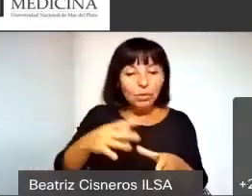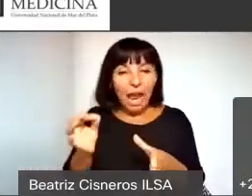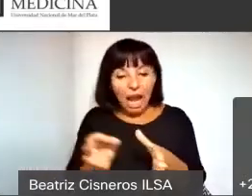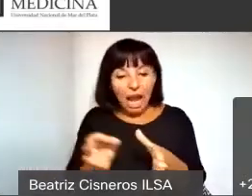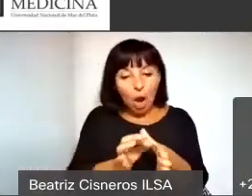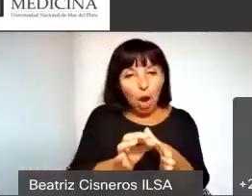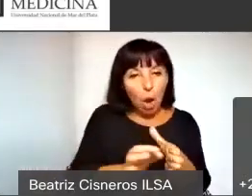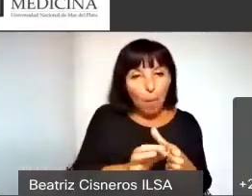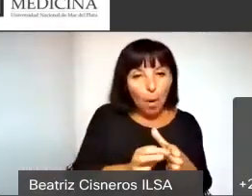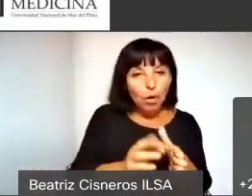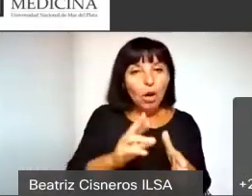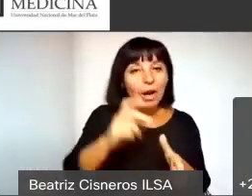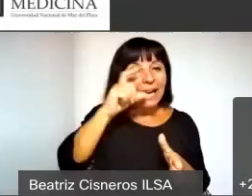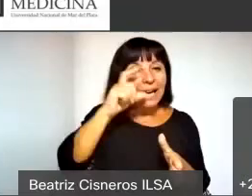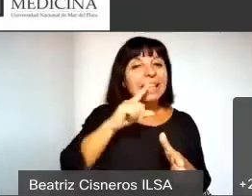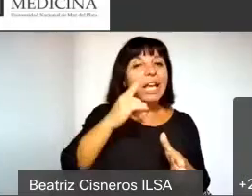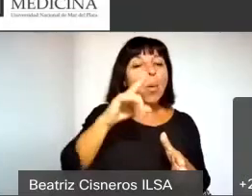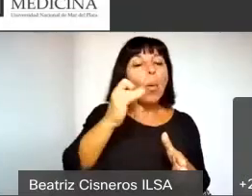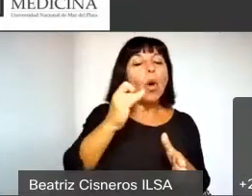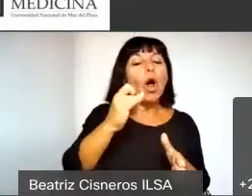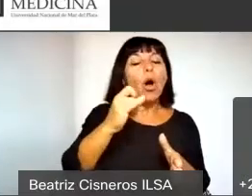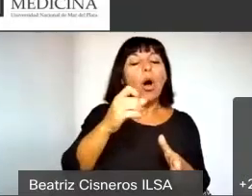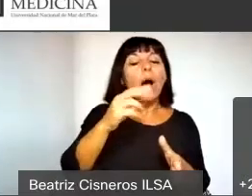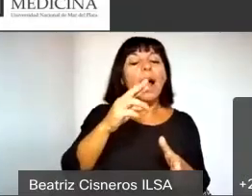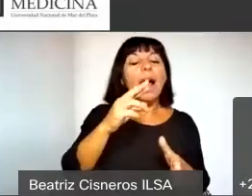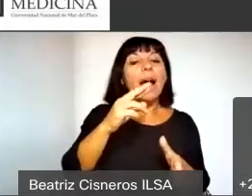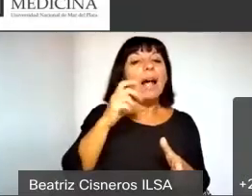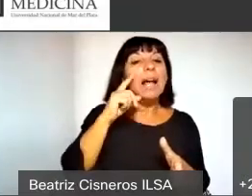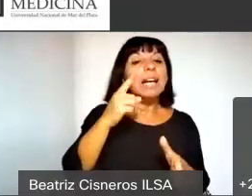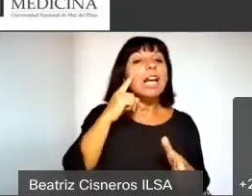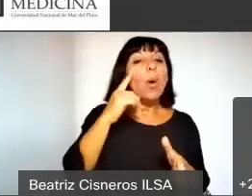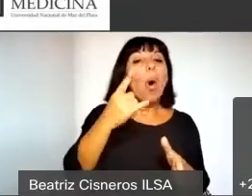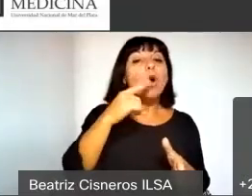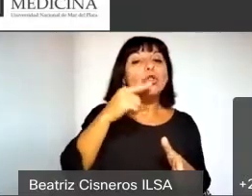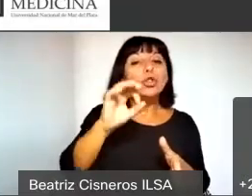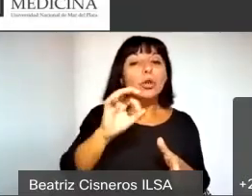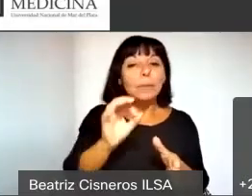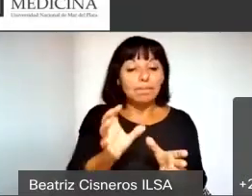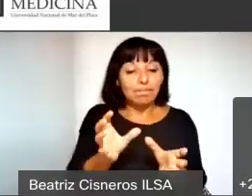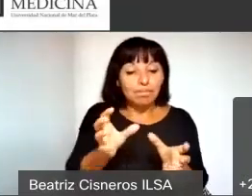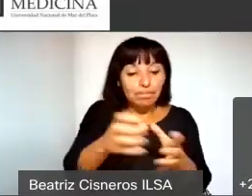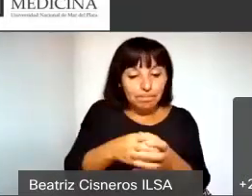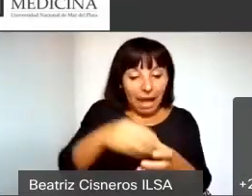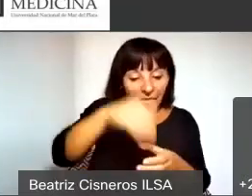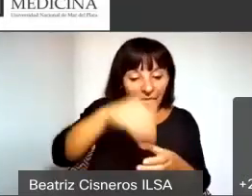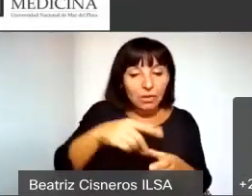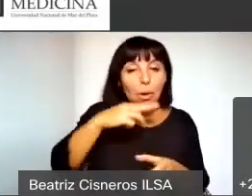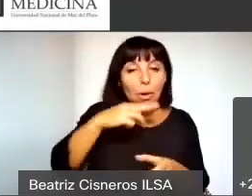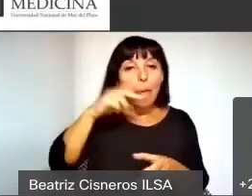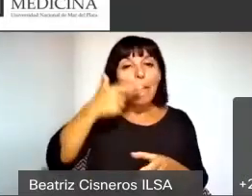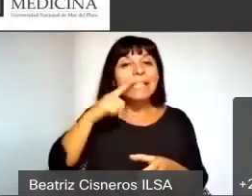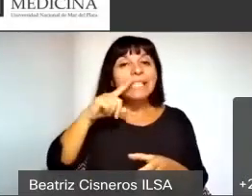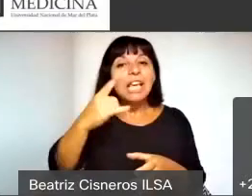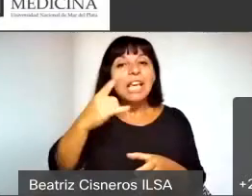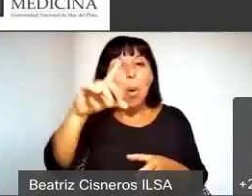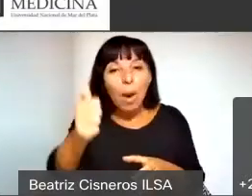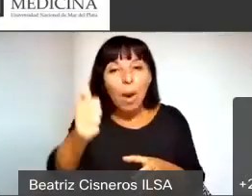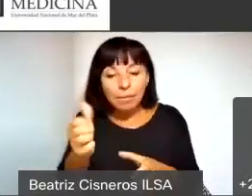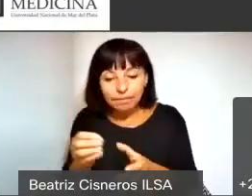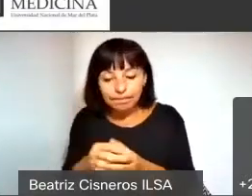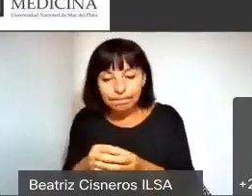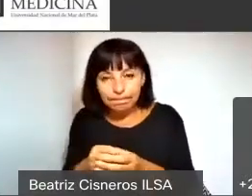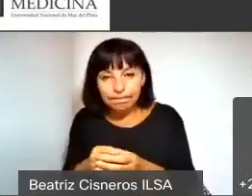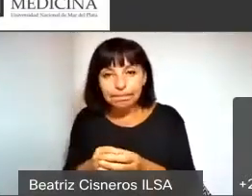ser modificadas. Van a ser empaquetadas y confinadas en vesículas, y previamente a eso, en la luz